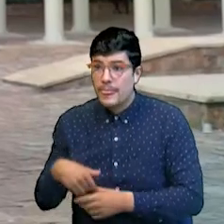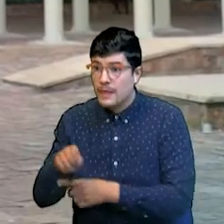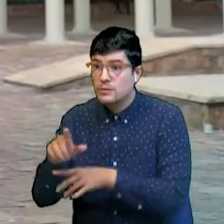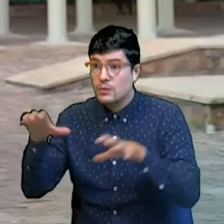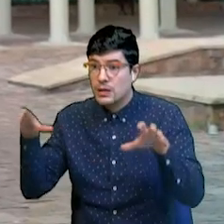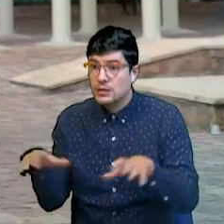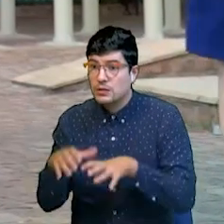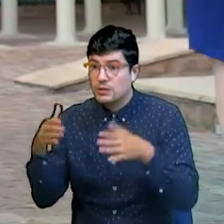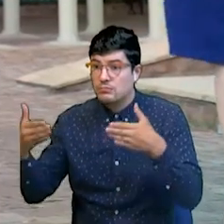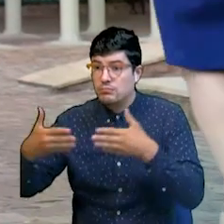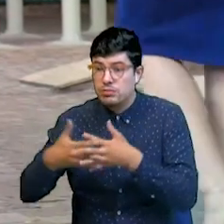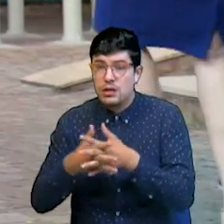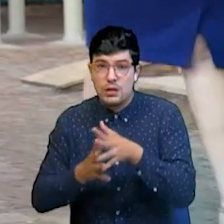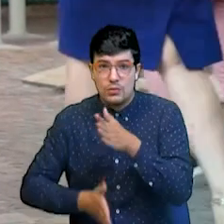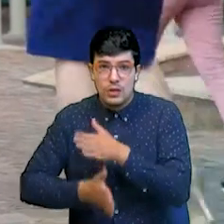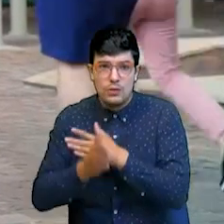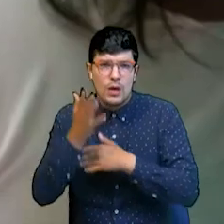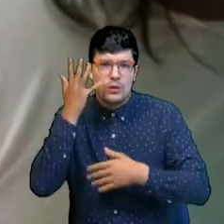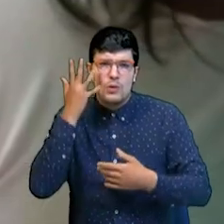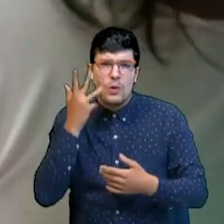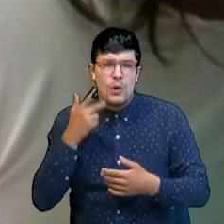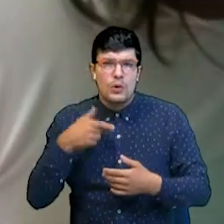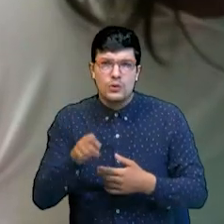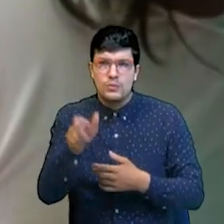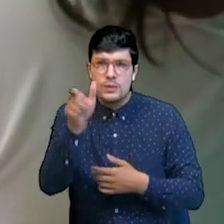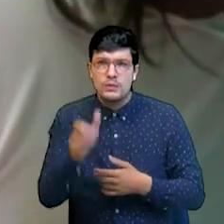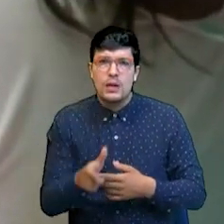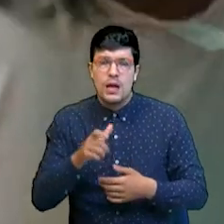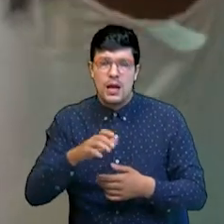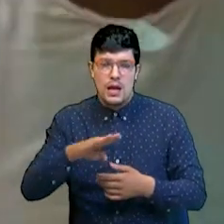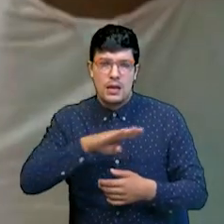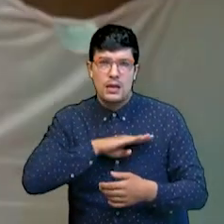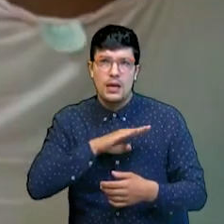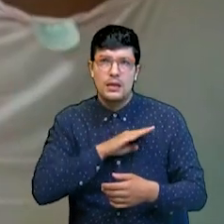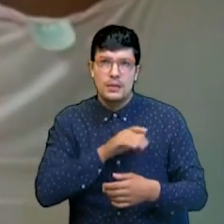de empalme continúa todos los días por parte del alcalde electo, Juan Carlos Cárdenas.